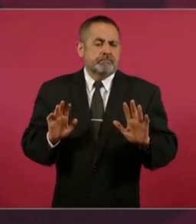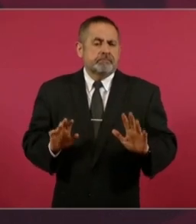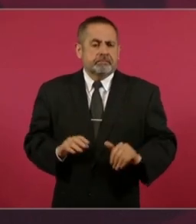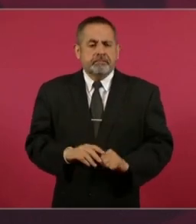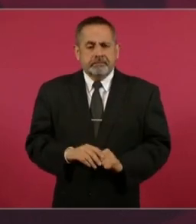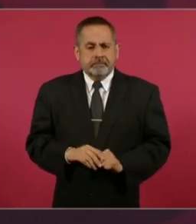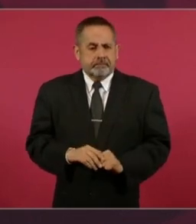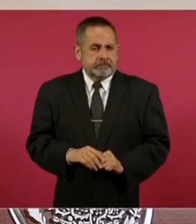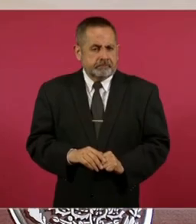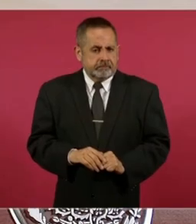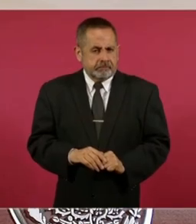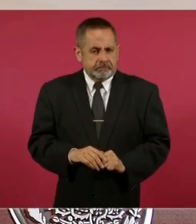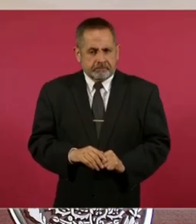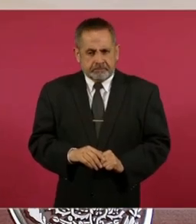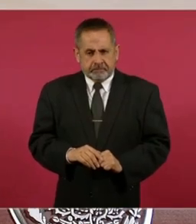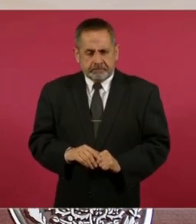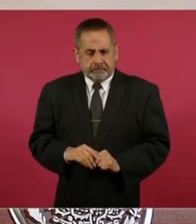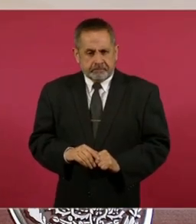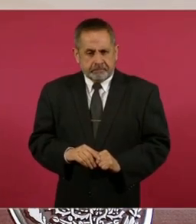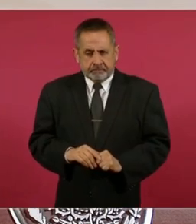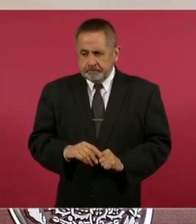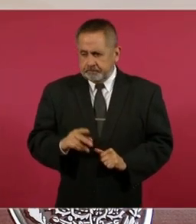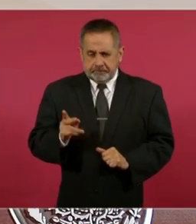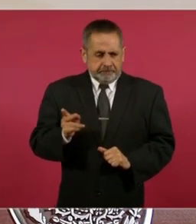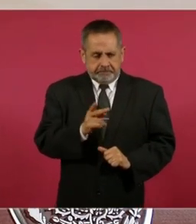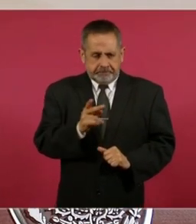Paz en este